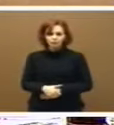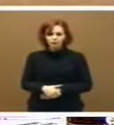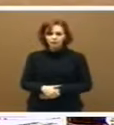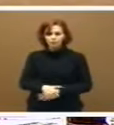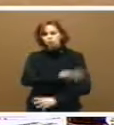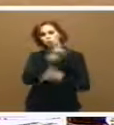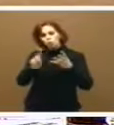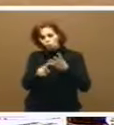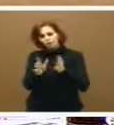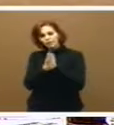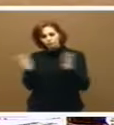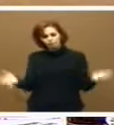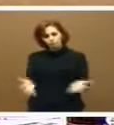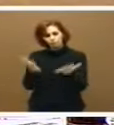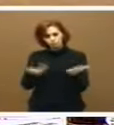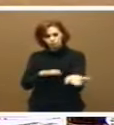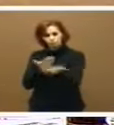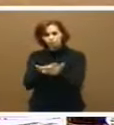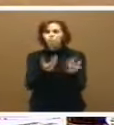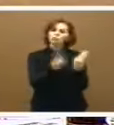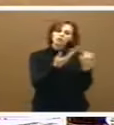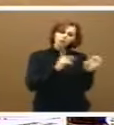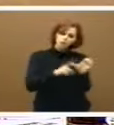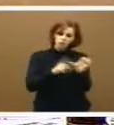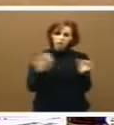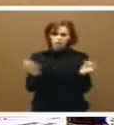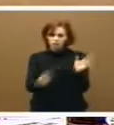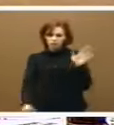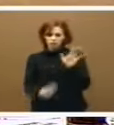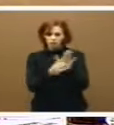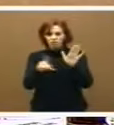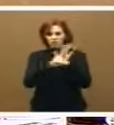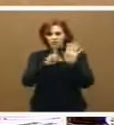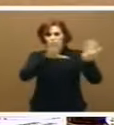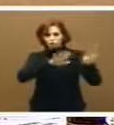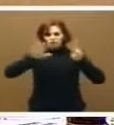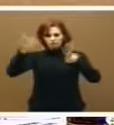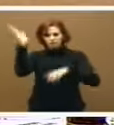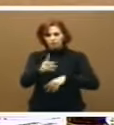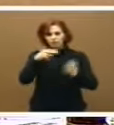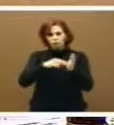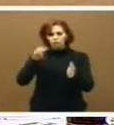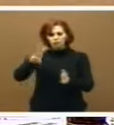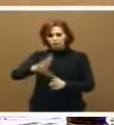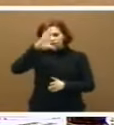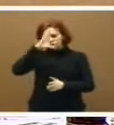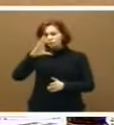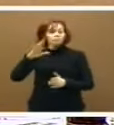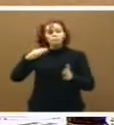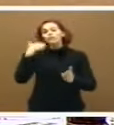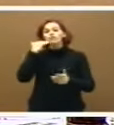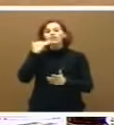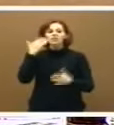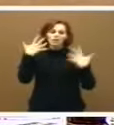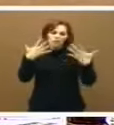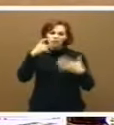Cuarta propuesta de impulso, instando a la Junta de Extremadura a incluir en el decreto 97, barra 2013, de 10 de junio, por el que se establecen los